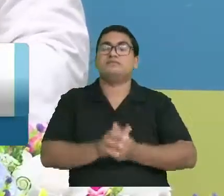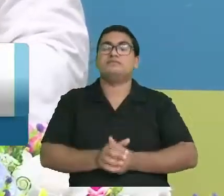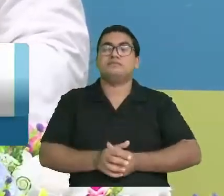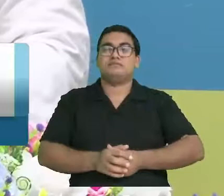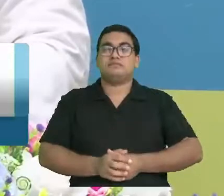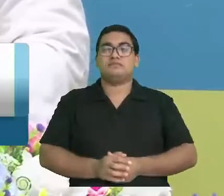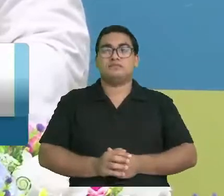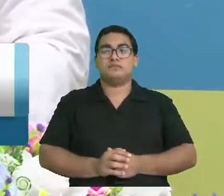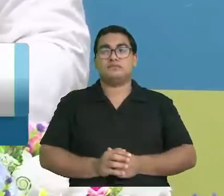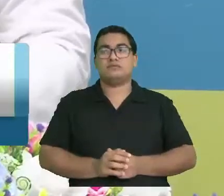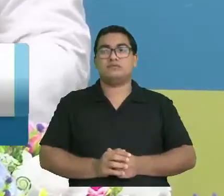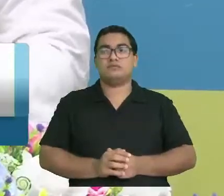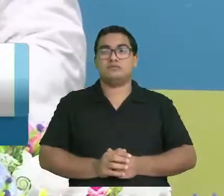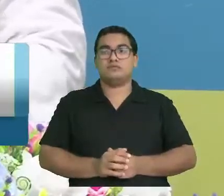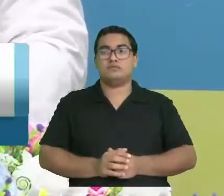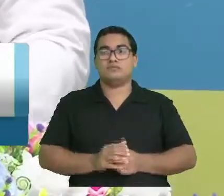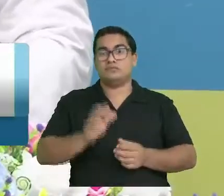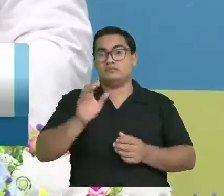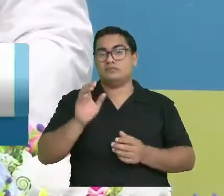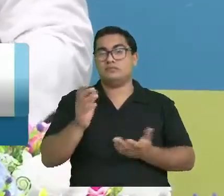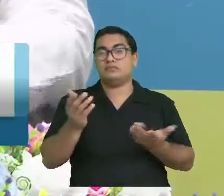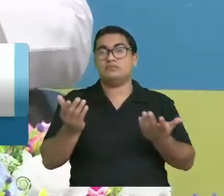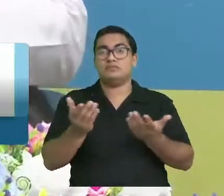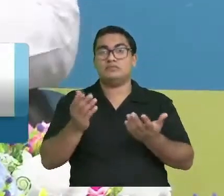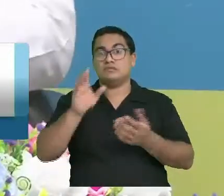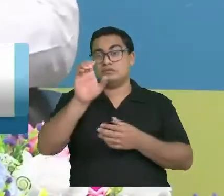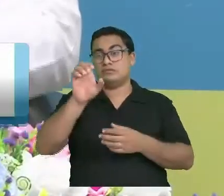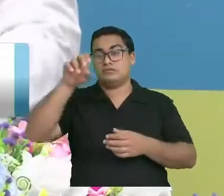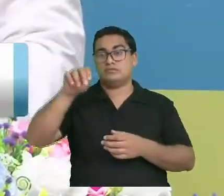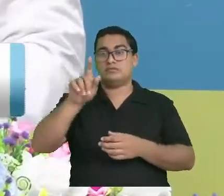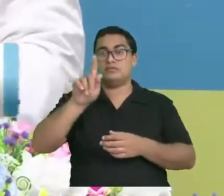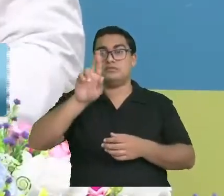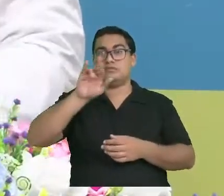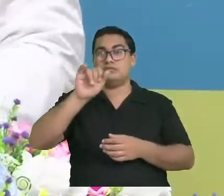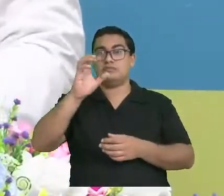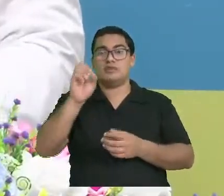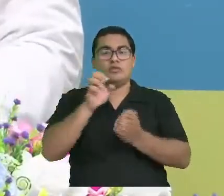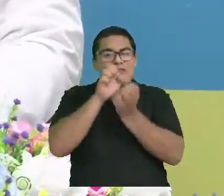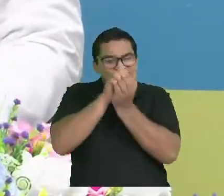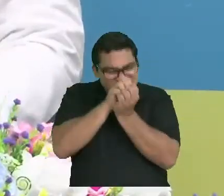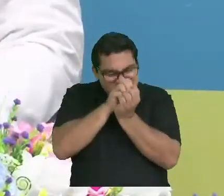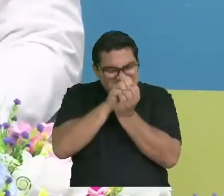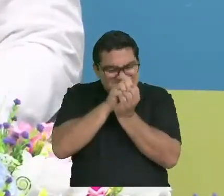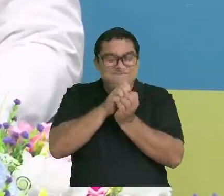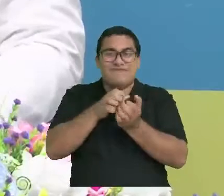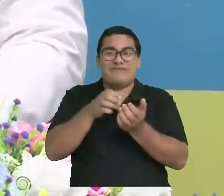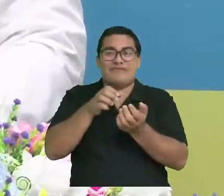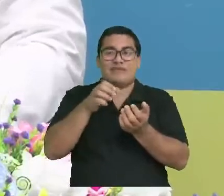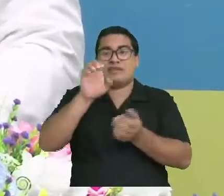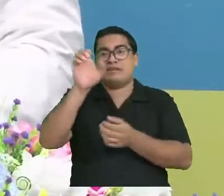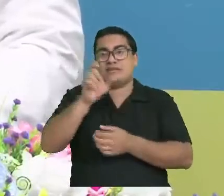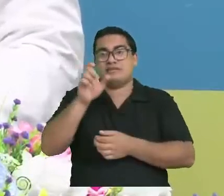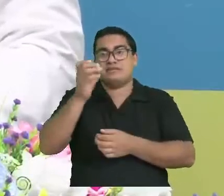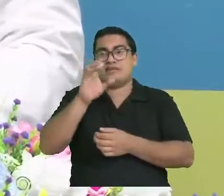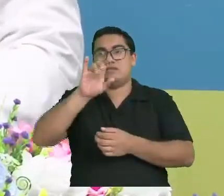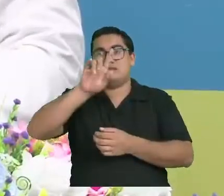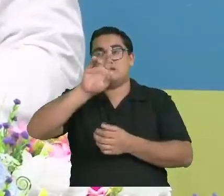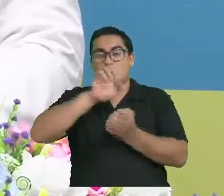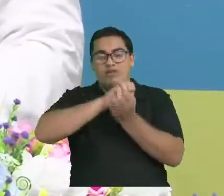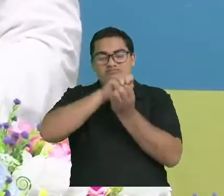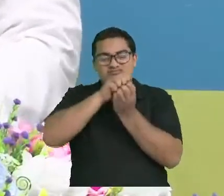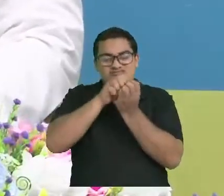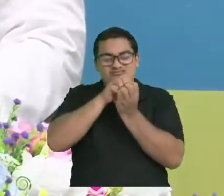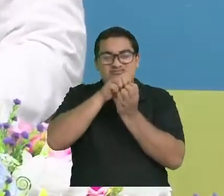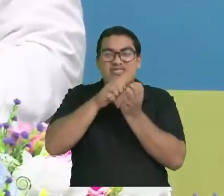como bruxismo céntrico y excéntrico. En el céntrico, que es el apretamiento de los dientes, y el excéntrico, los movimientos laterales.